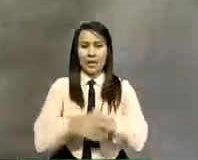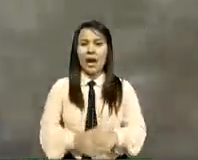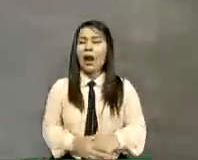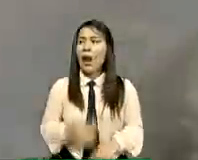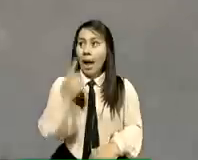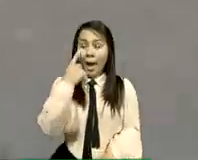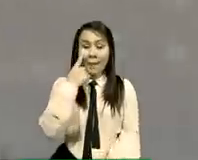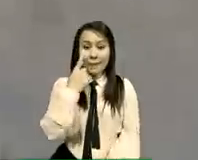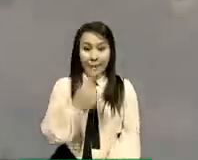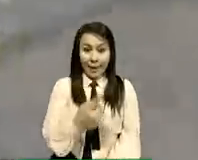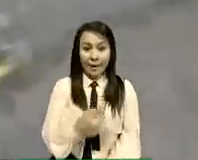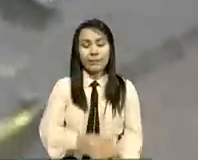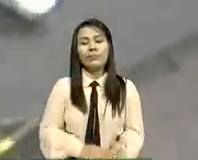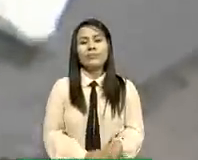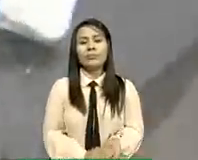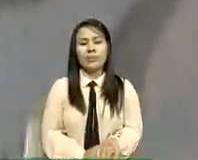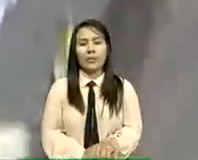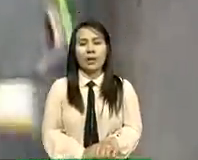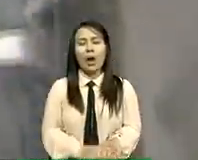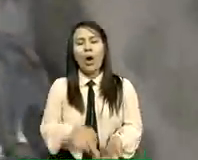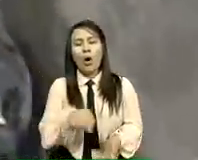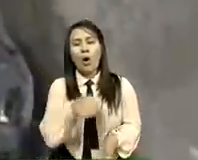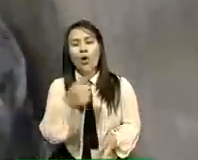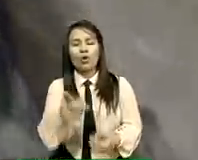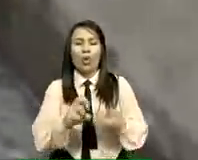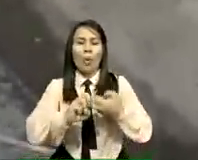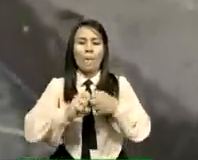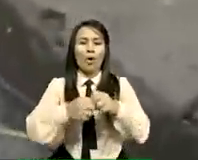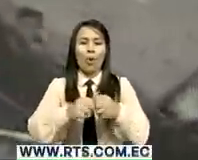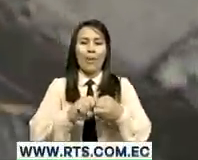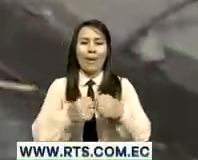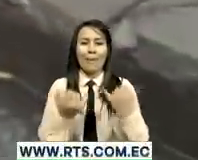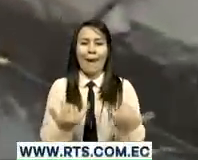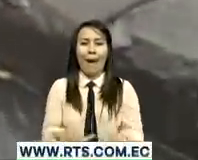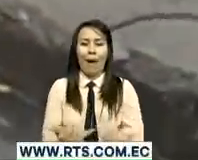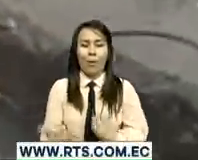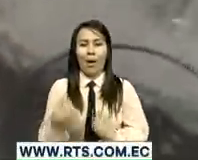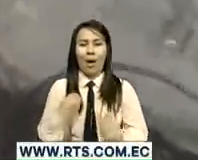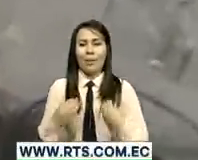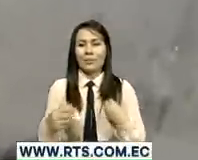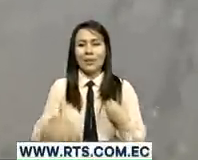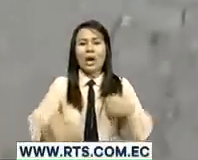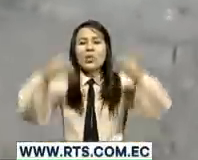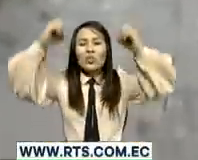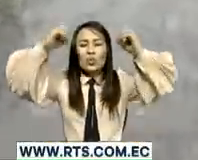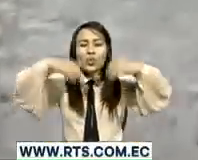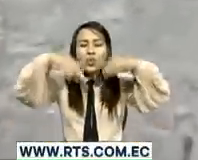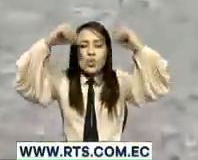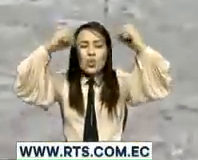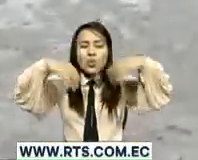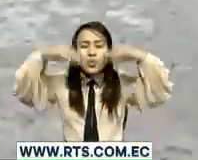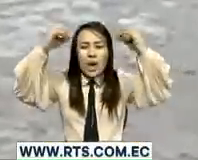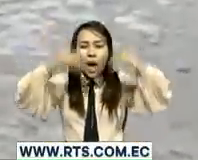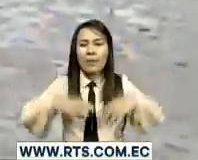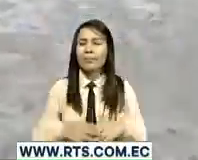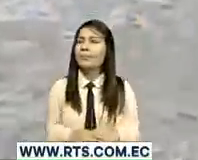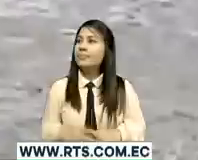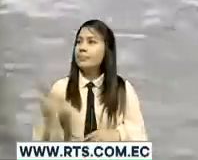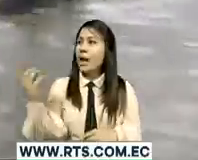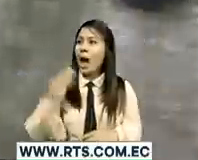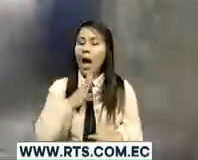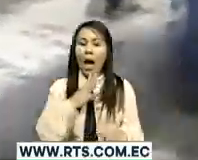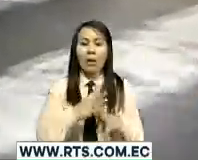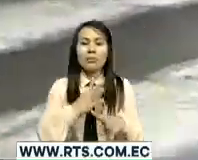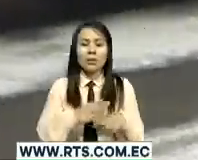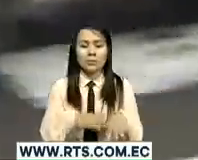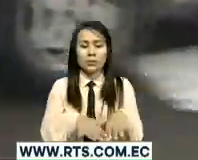mostrarles otra de las problemáticas que se generan a raíz de este tipo de lluvias y que tiene que ver con la calzada, con